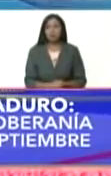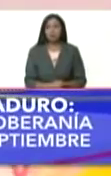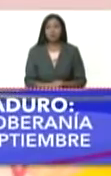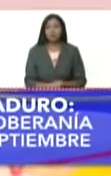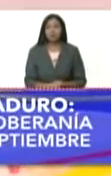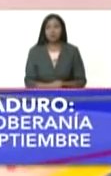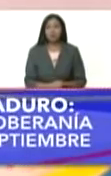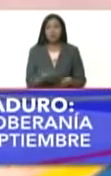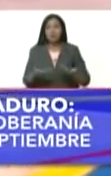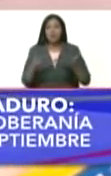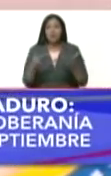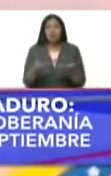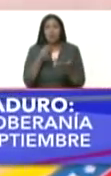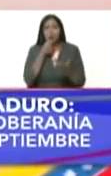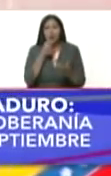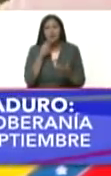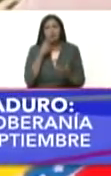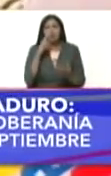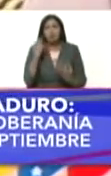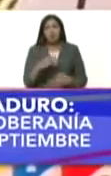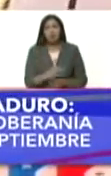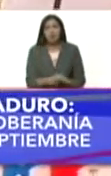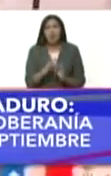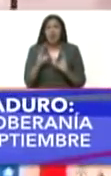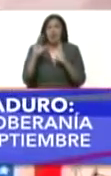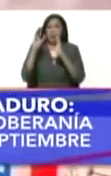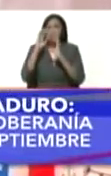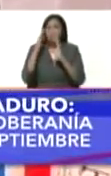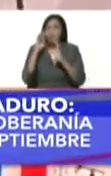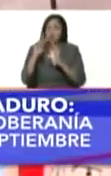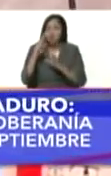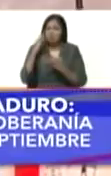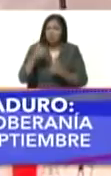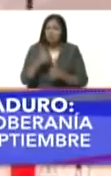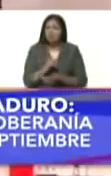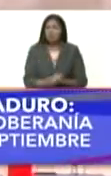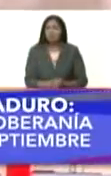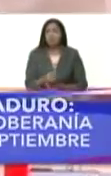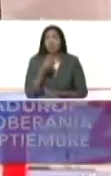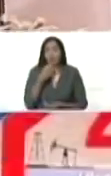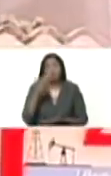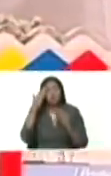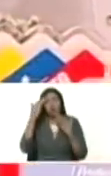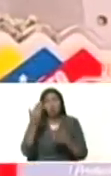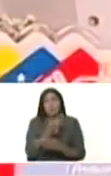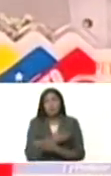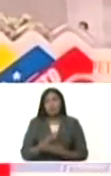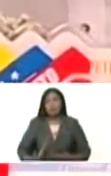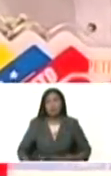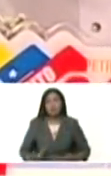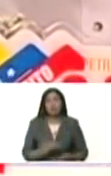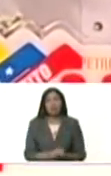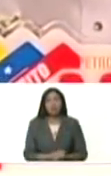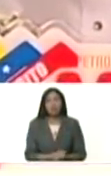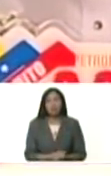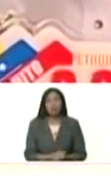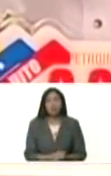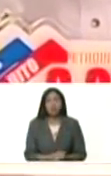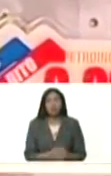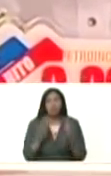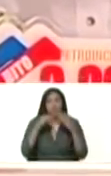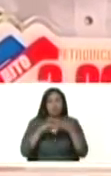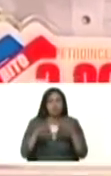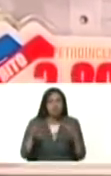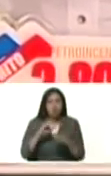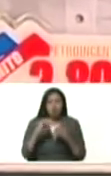Mire este regalo, qué hermoso. Si una cámara lo puede tomar bien. Bueno, saludos, presidente. Virgen de Coromoto, lléname de tus bendiciones